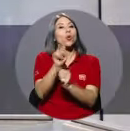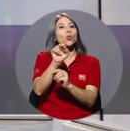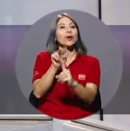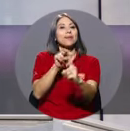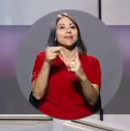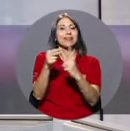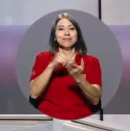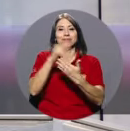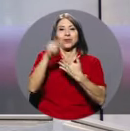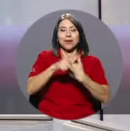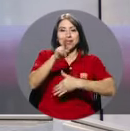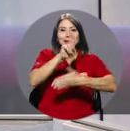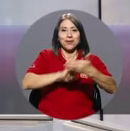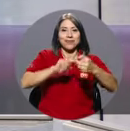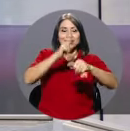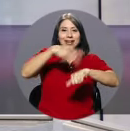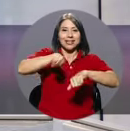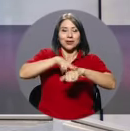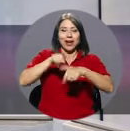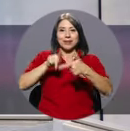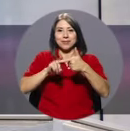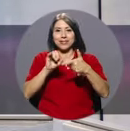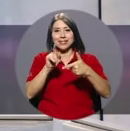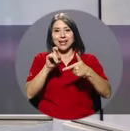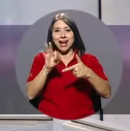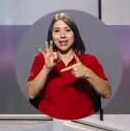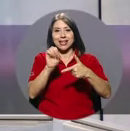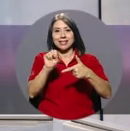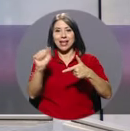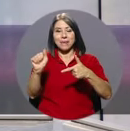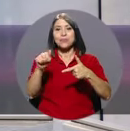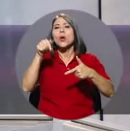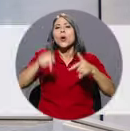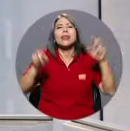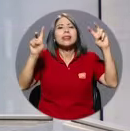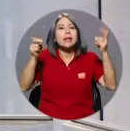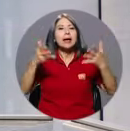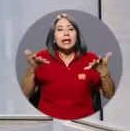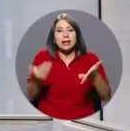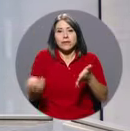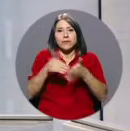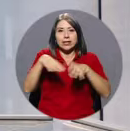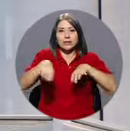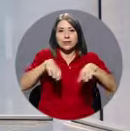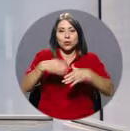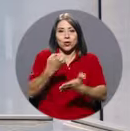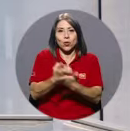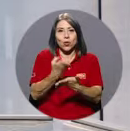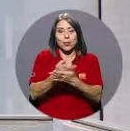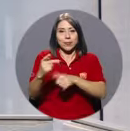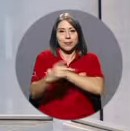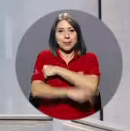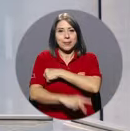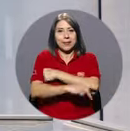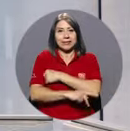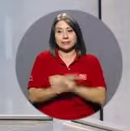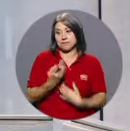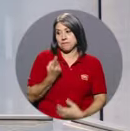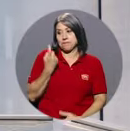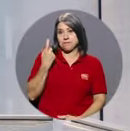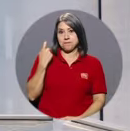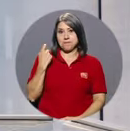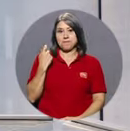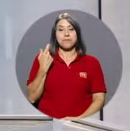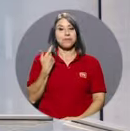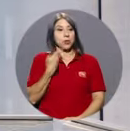Mirada al programa de la Universidad Nacional y del SINAR S.A. Hoy con el tema de la reactivación económica del país. En el bloque anterior